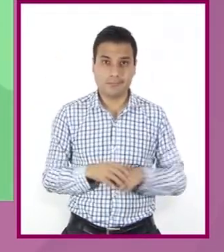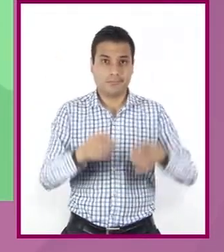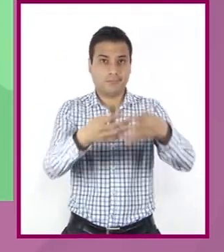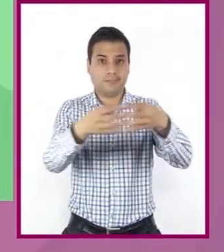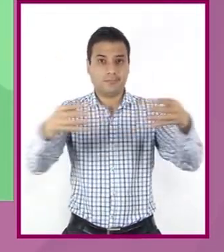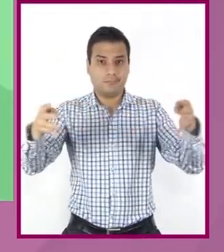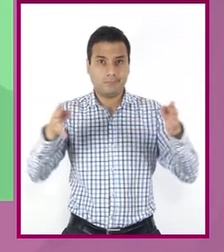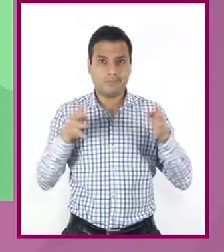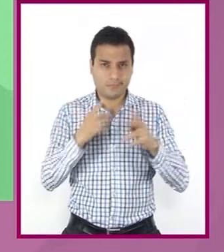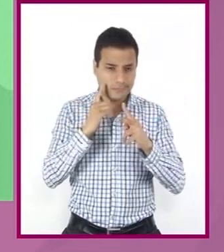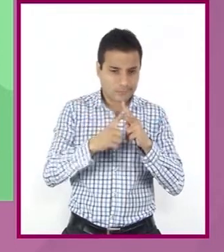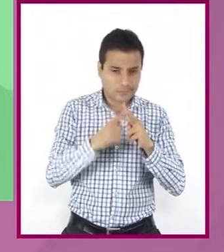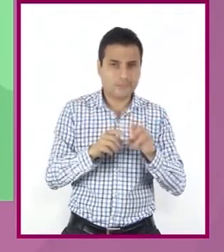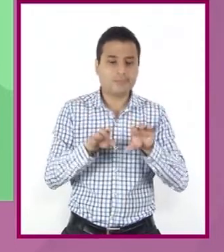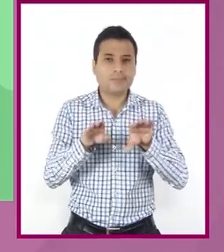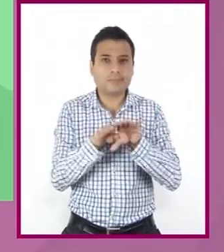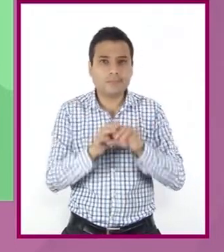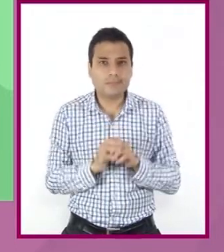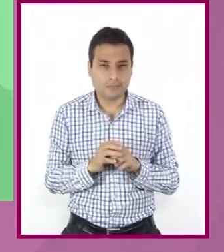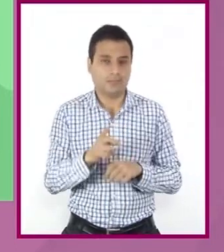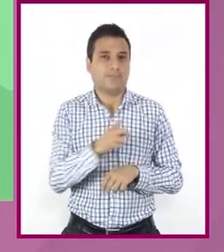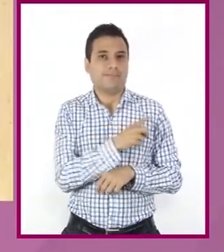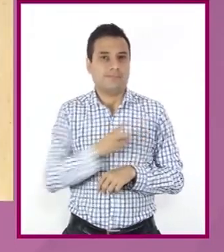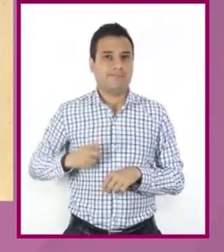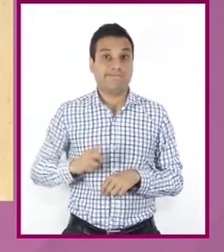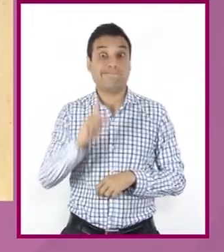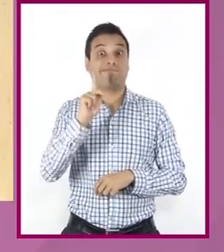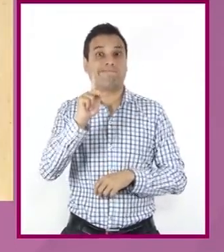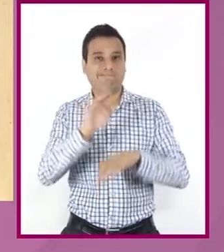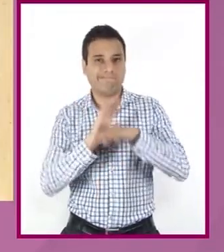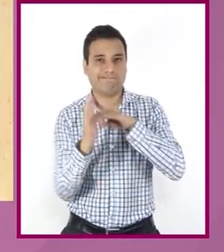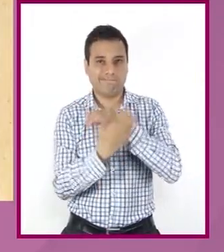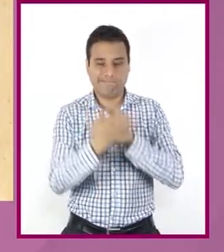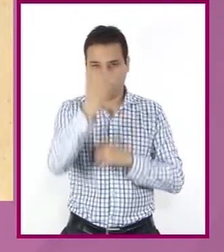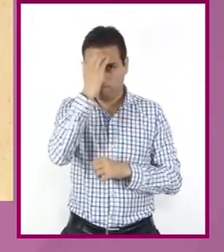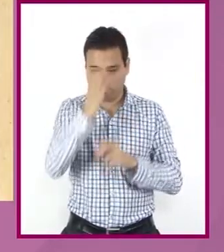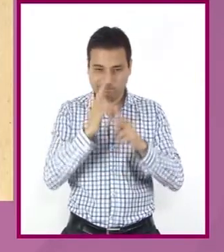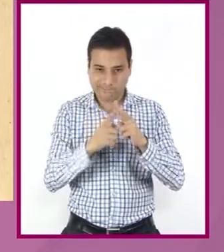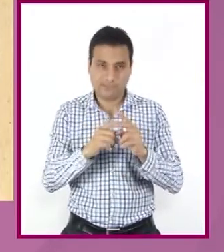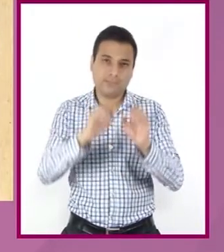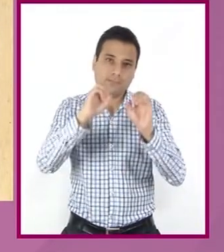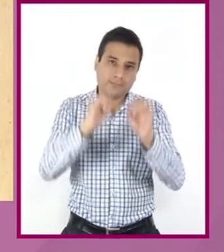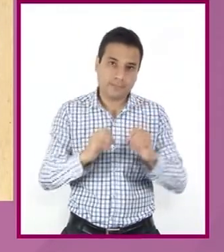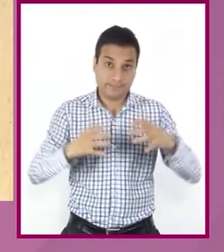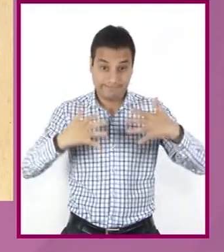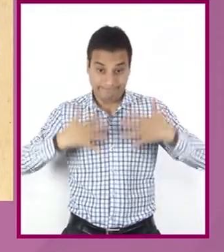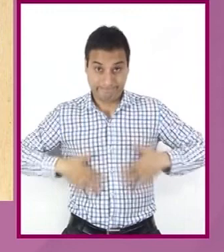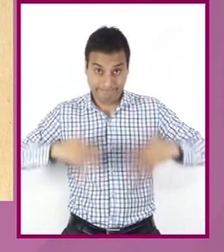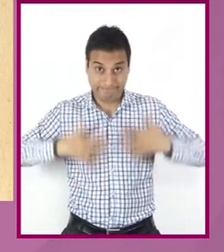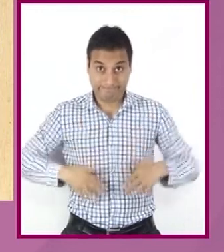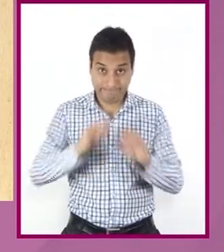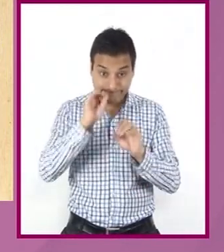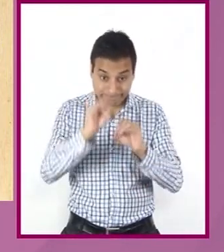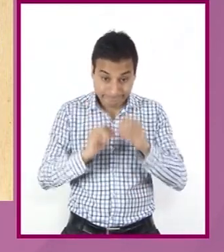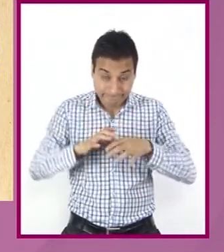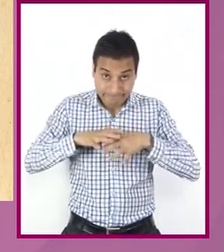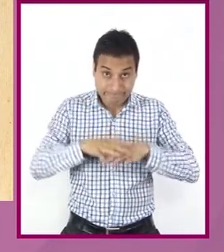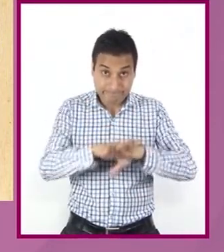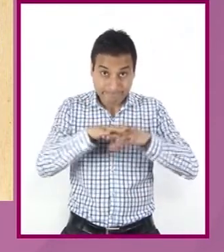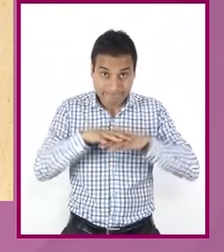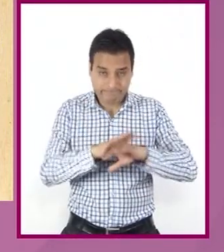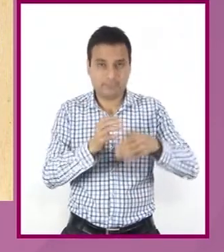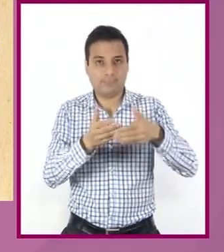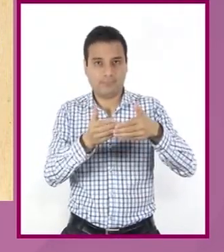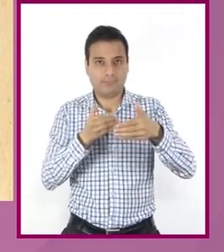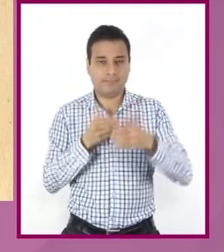terreno, es necesario conocer su perímetro. O para confeccionar una prenda de vestir, se deben determinar